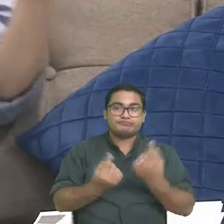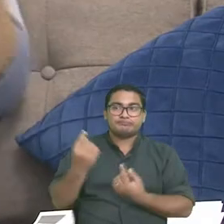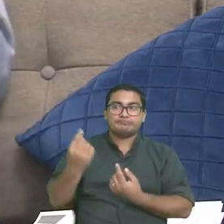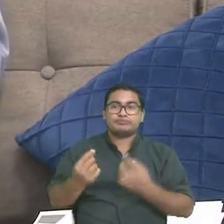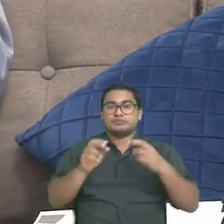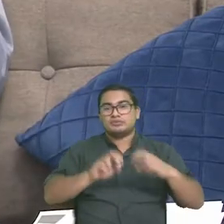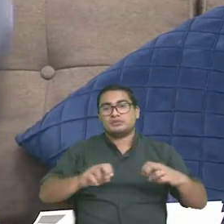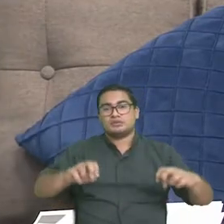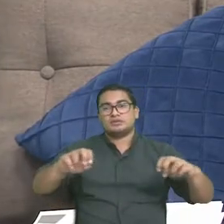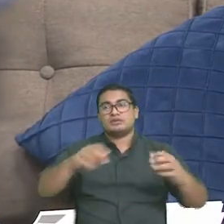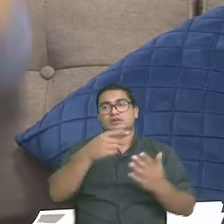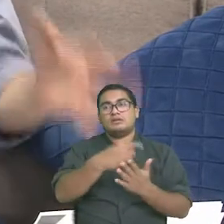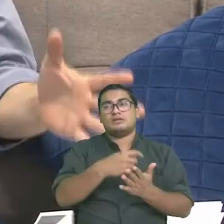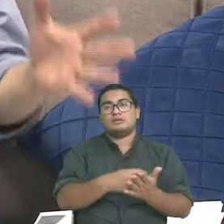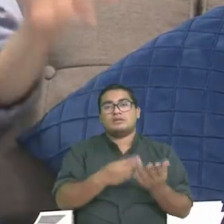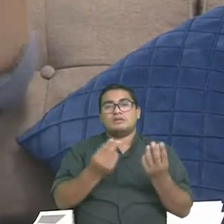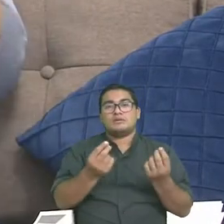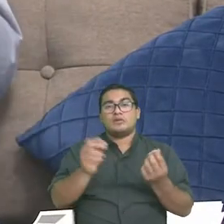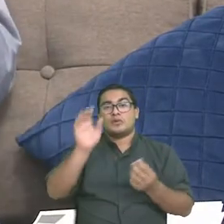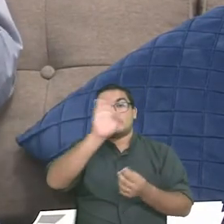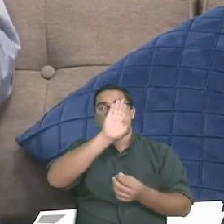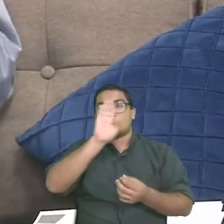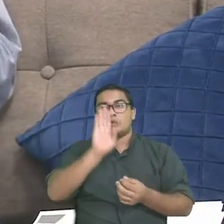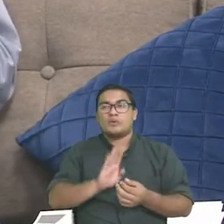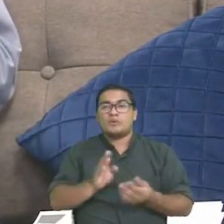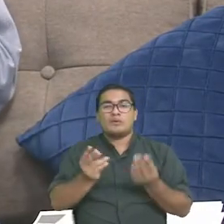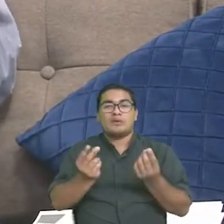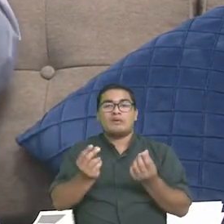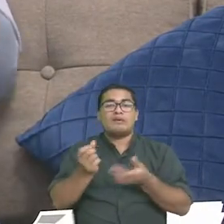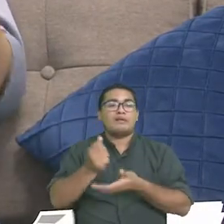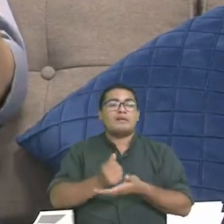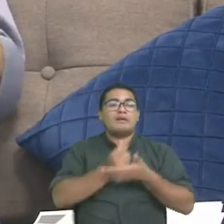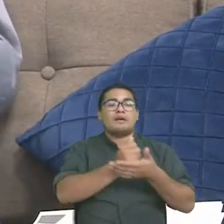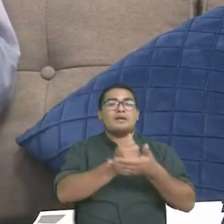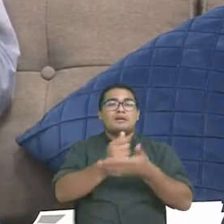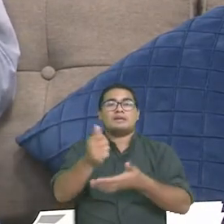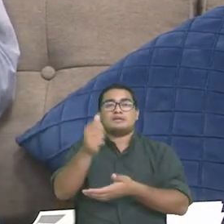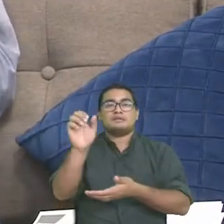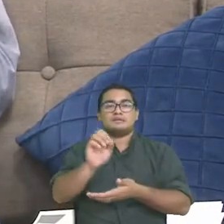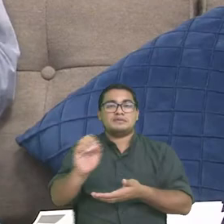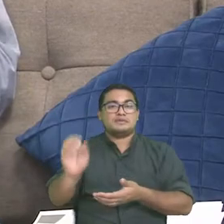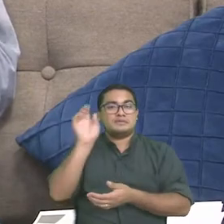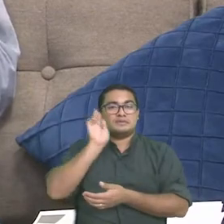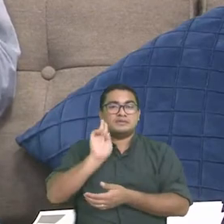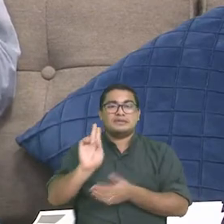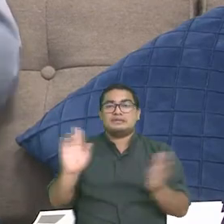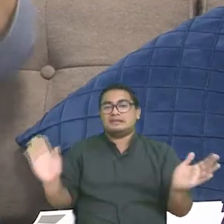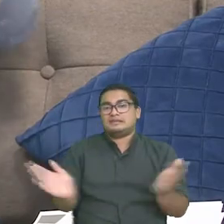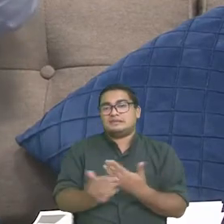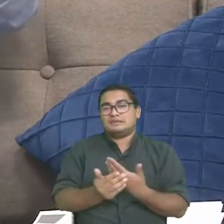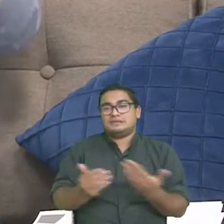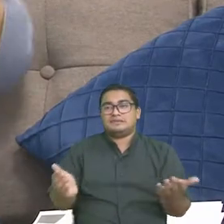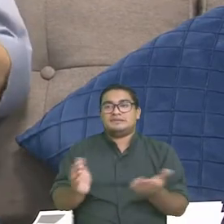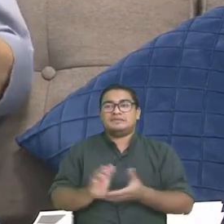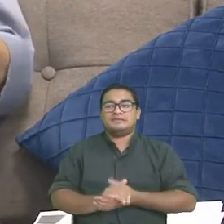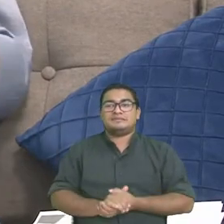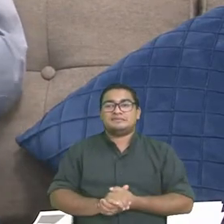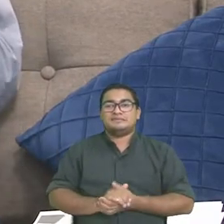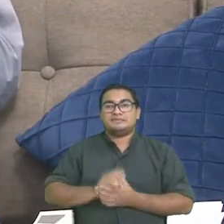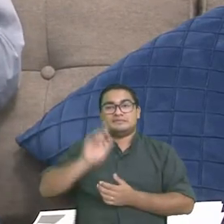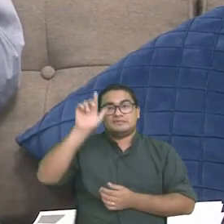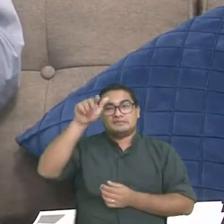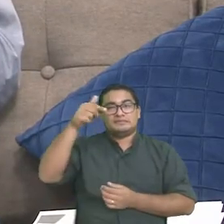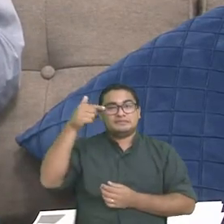parto? Así es. Porque nunca le respetaban el presupuesto, el 6% a las universidades. Sí. Desde que el gobierno